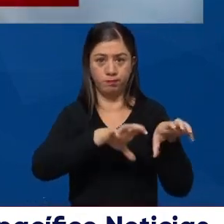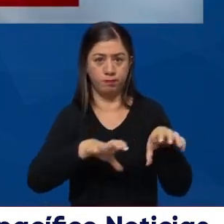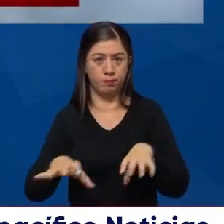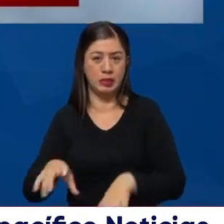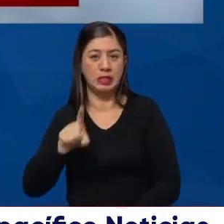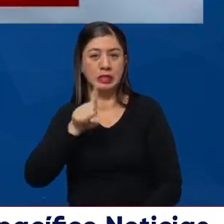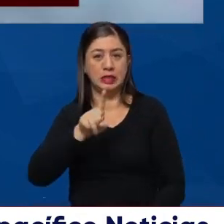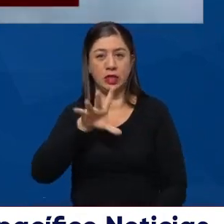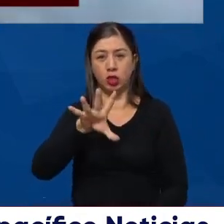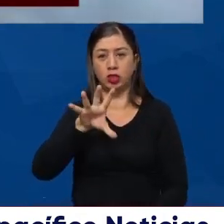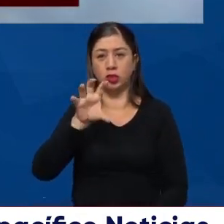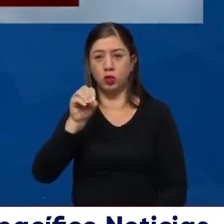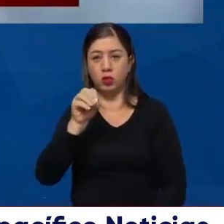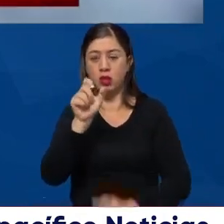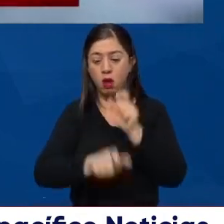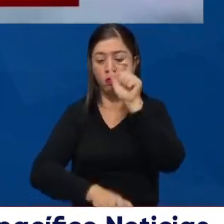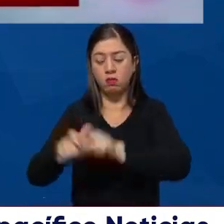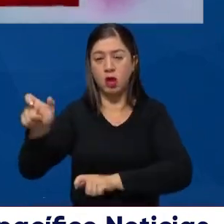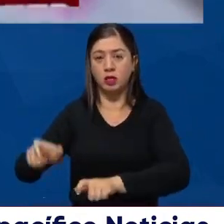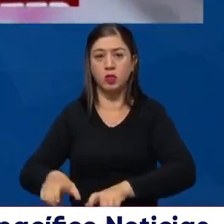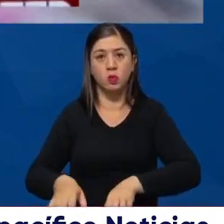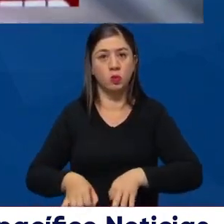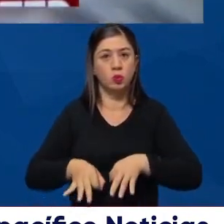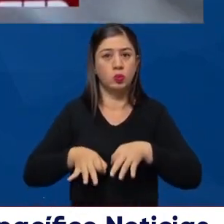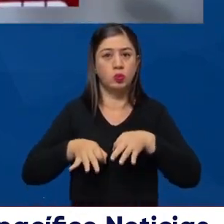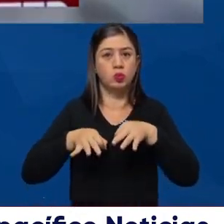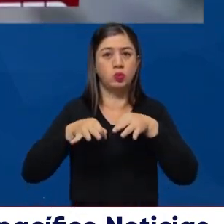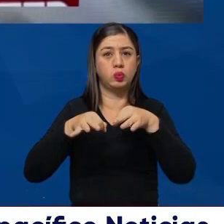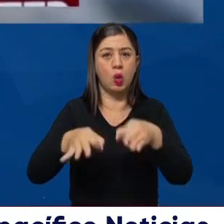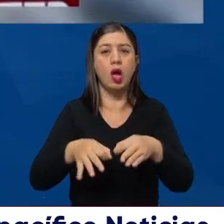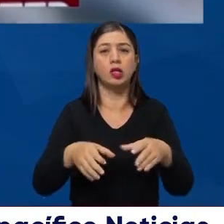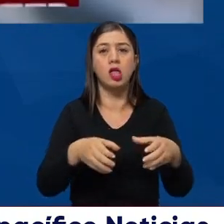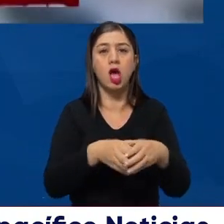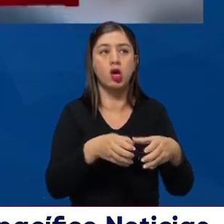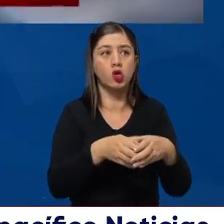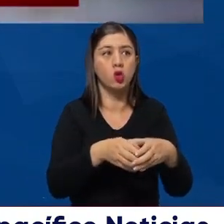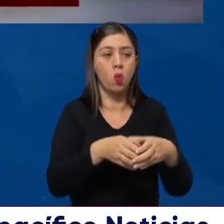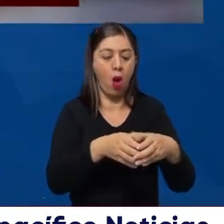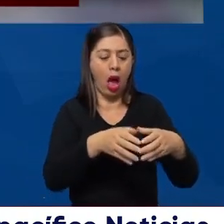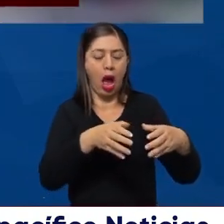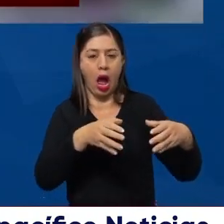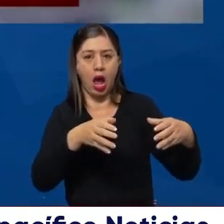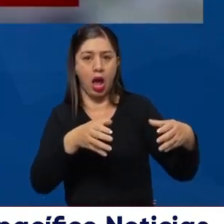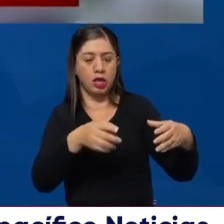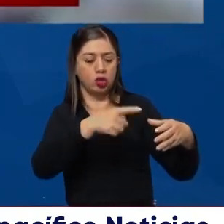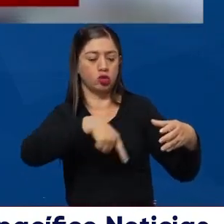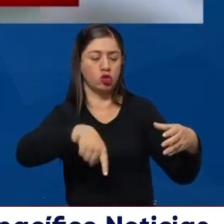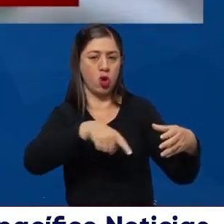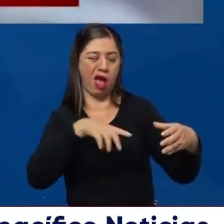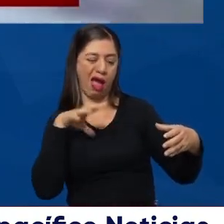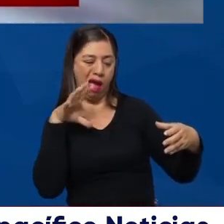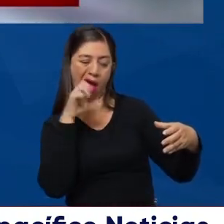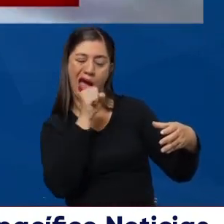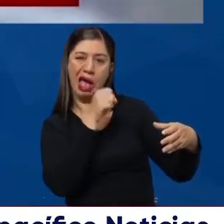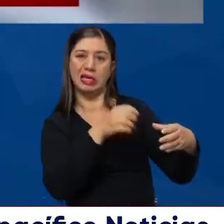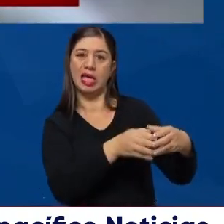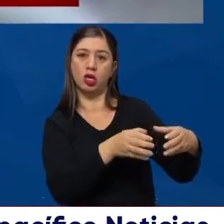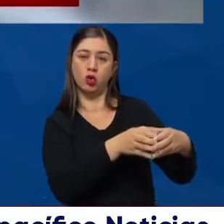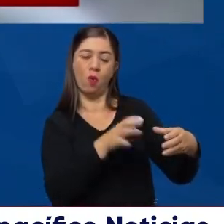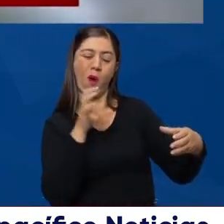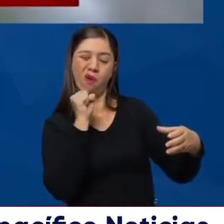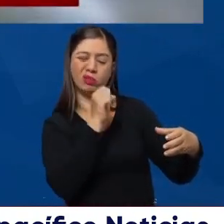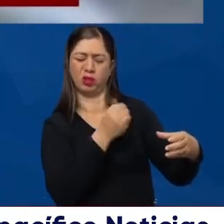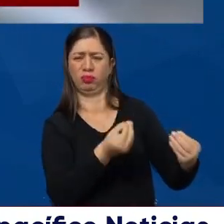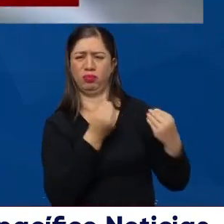de 150 personas que habían quedado demoradas por este grupito. Imagínense, estaba todo el grupo y detectaron que dentro de ese grupo había